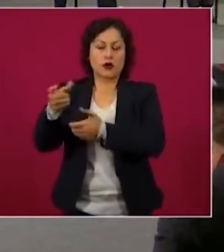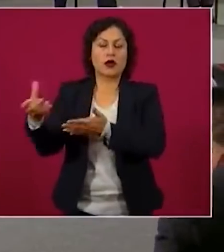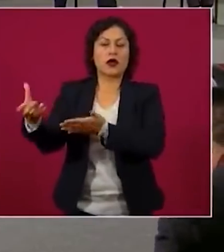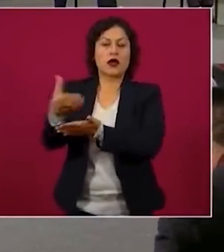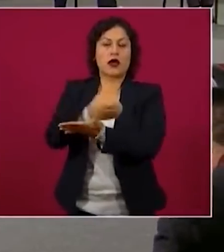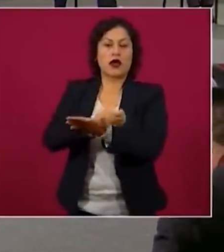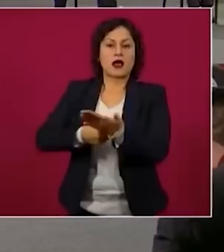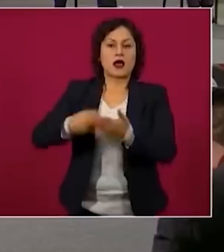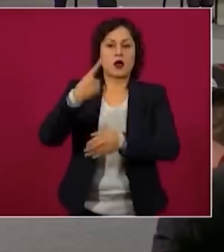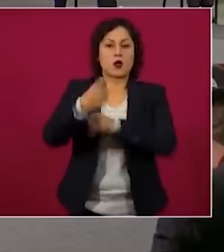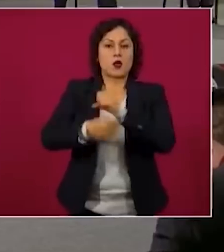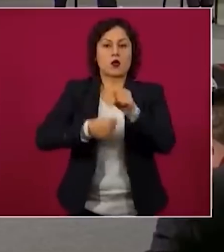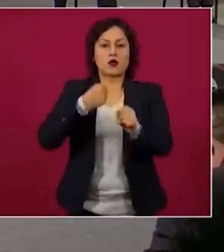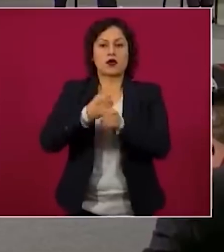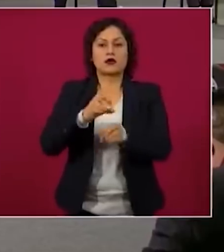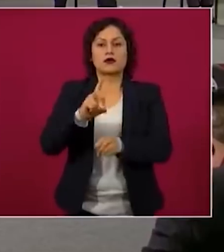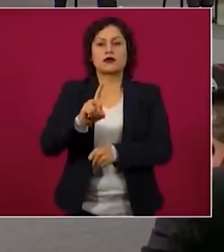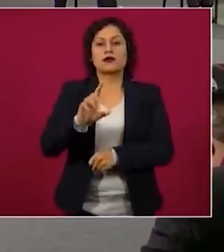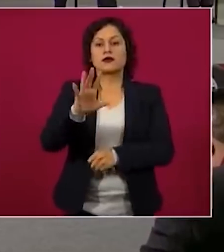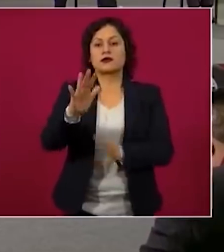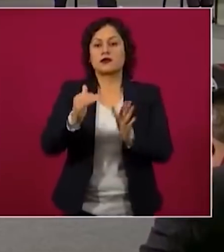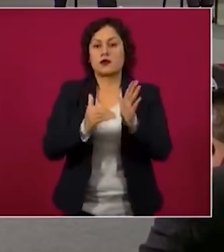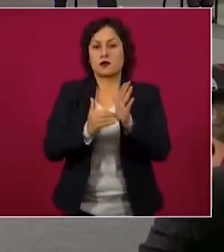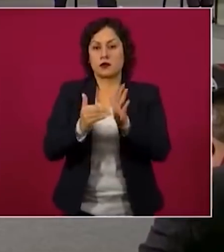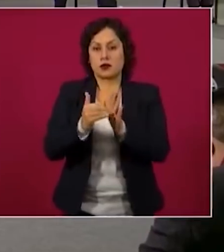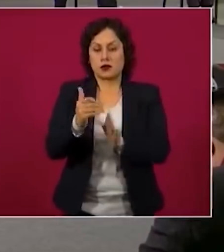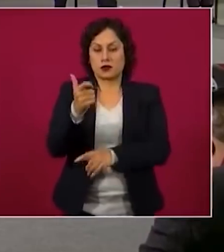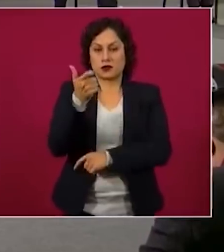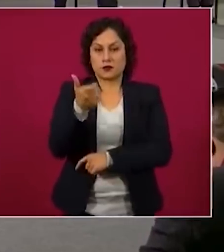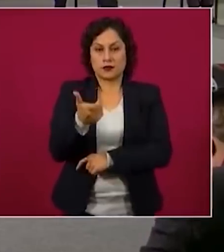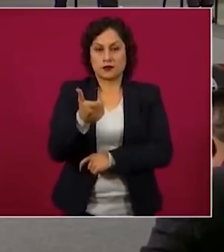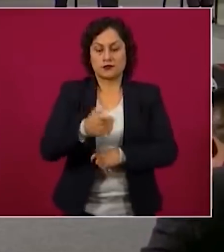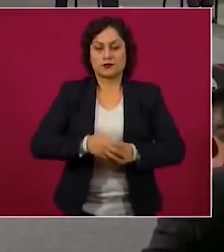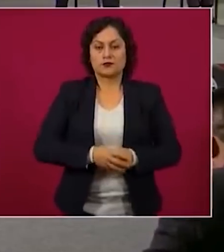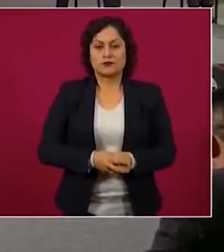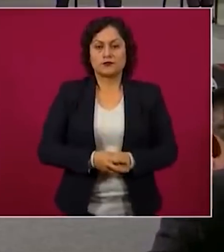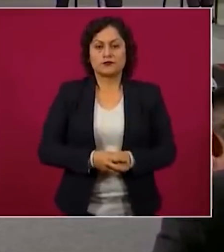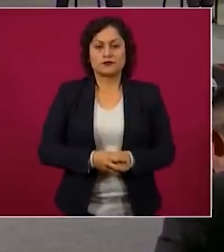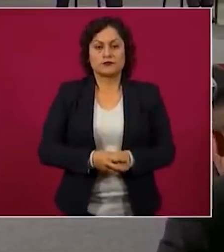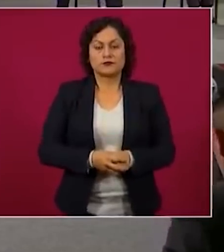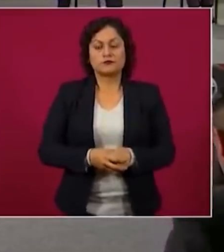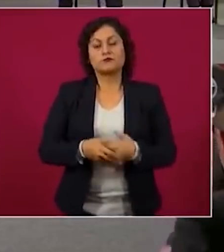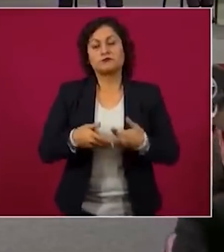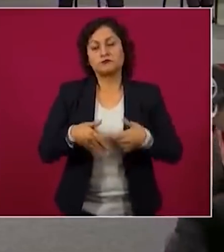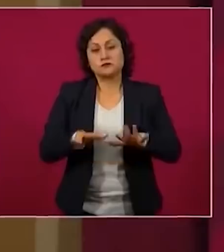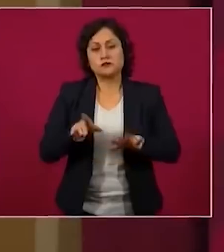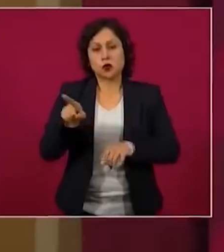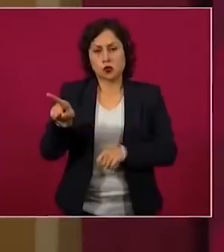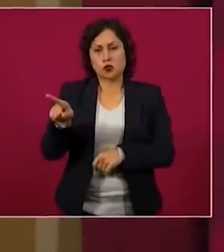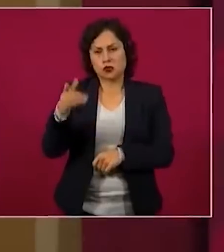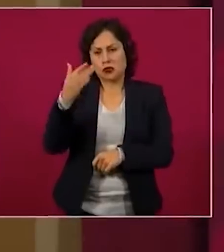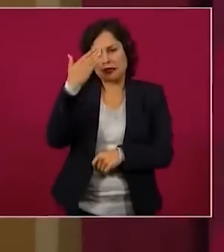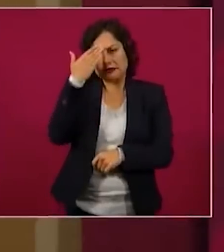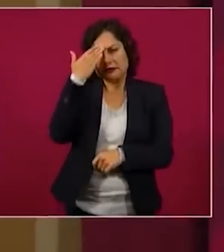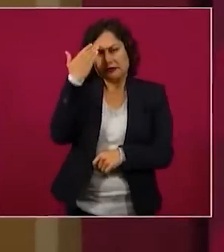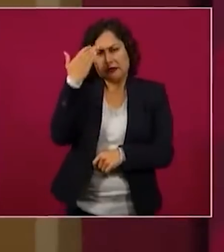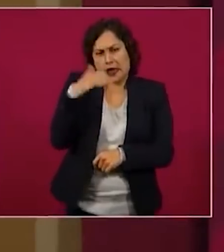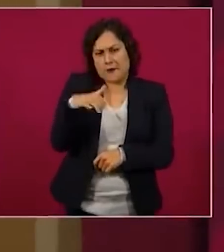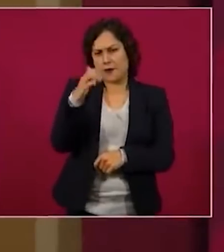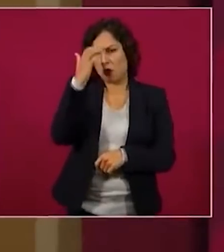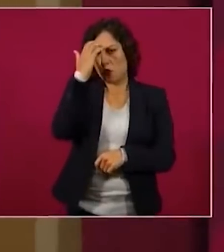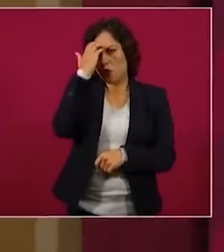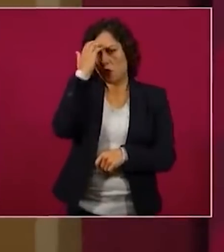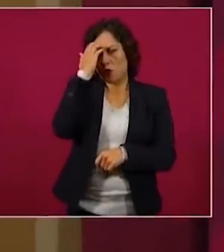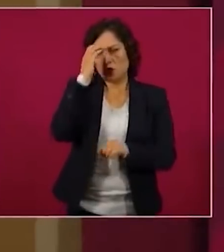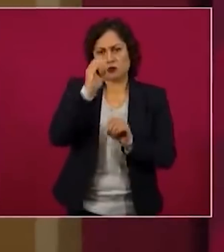Ante la petición del presidente Andrés Manuel López Obrador para que el Instituto Nacional de Transparencia, Acceso a la Información y